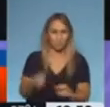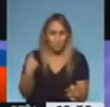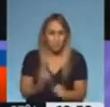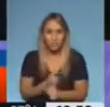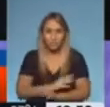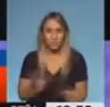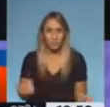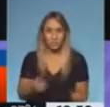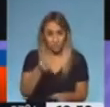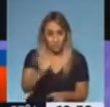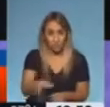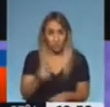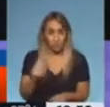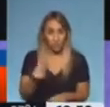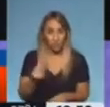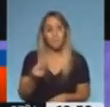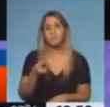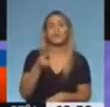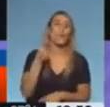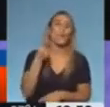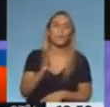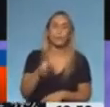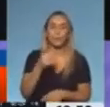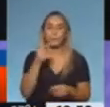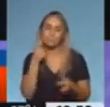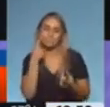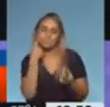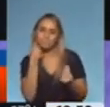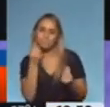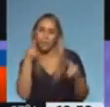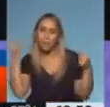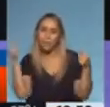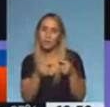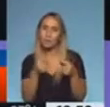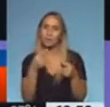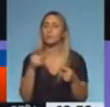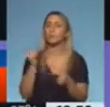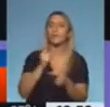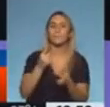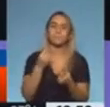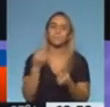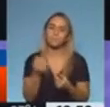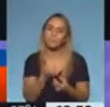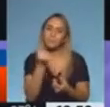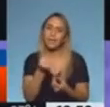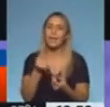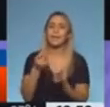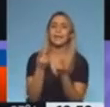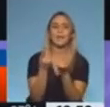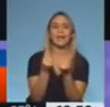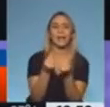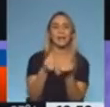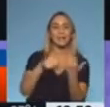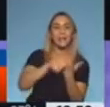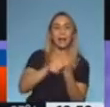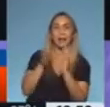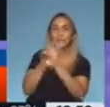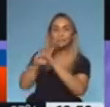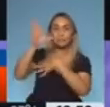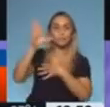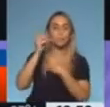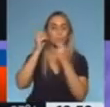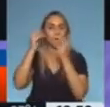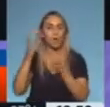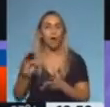hace esto, Felicita? Porque lo único que se persigue no es el fin de mejorar la calidad de la exportación de carnes argentinas ni defender los intereses